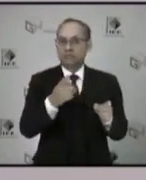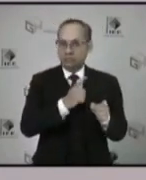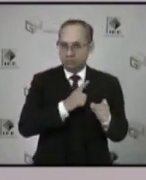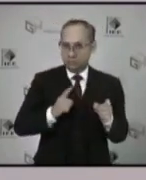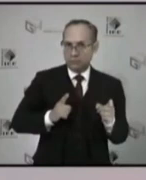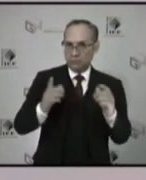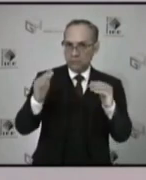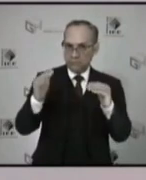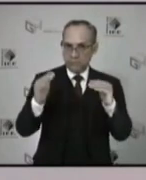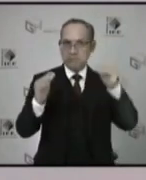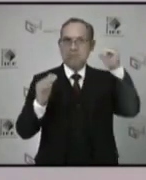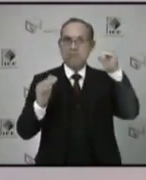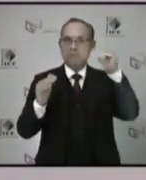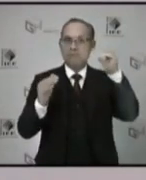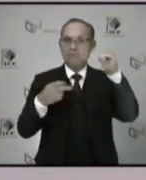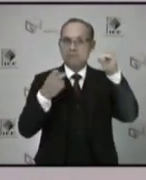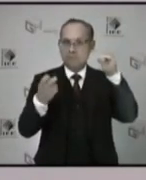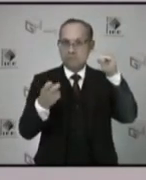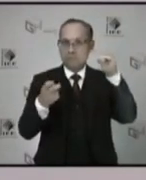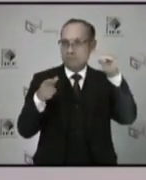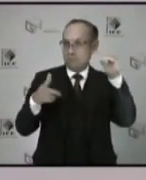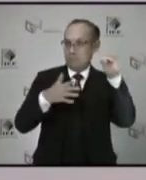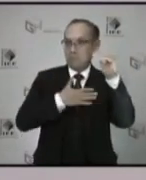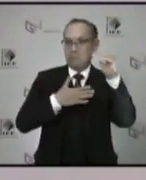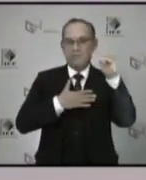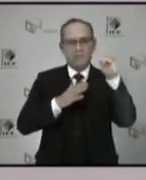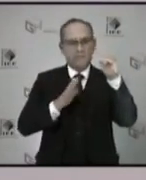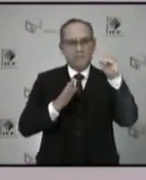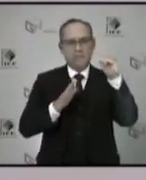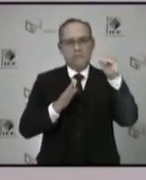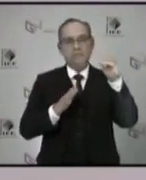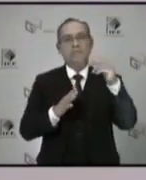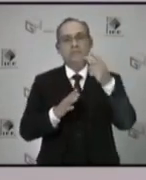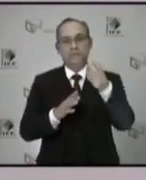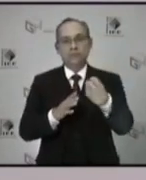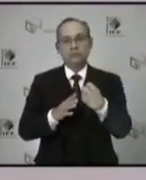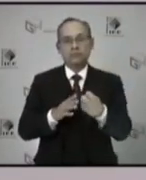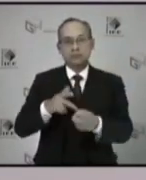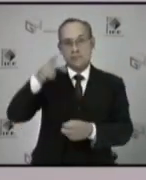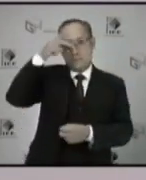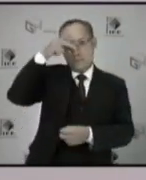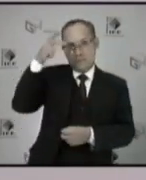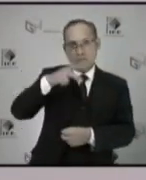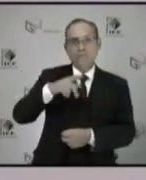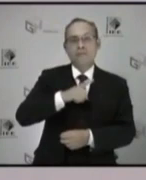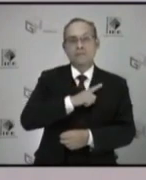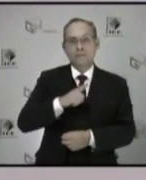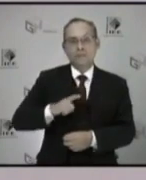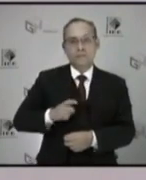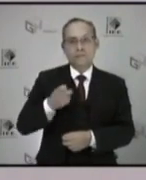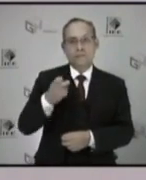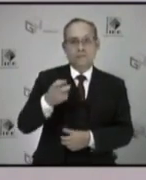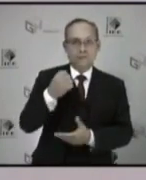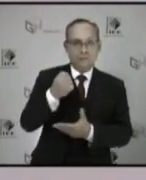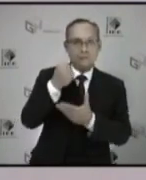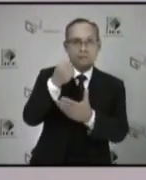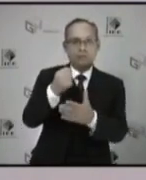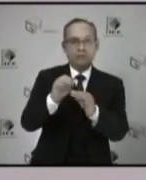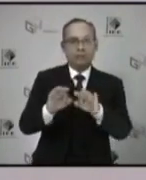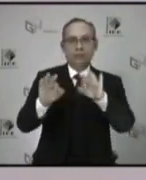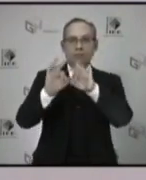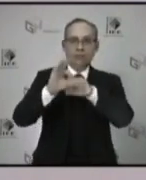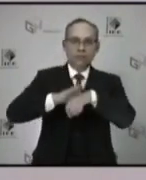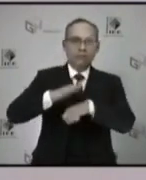promoción personal. Hidalgo requiere de un mejor servicio de salud y una atención profesional, por lo que una de mis